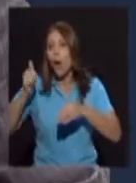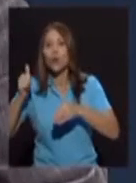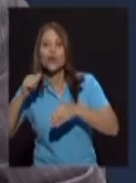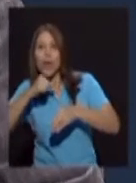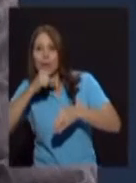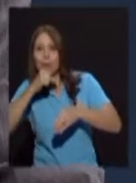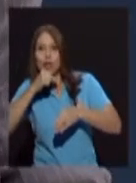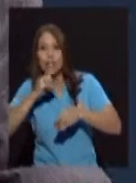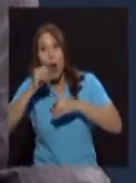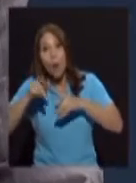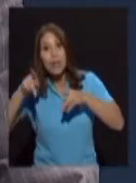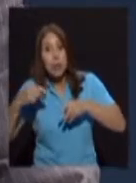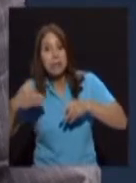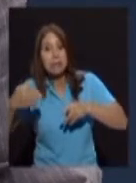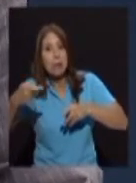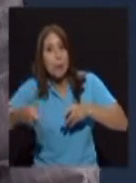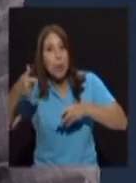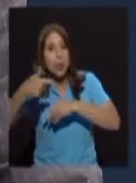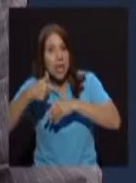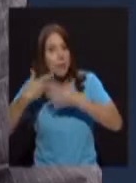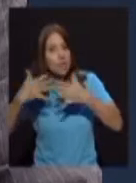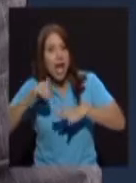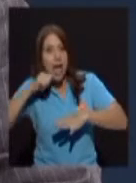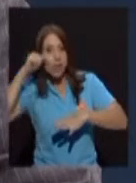que en un futuro próximo van a ser denominados como